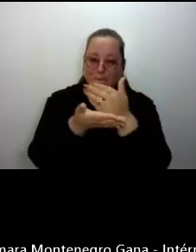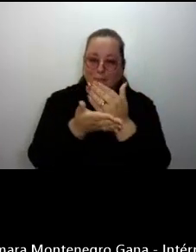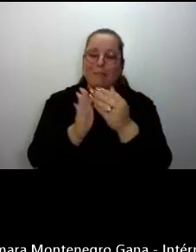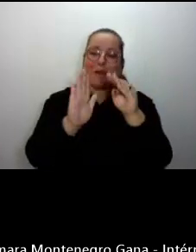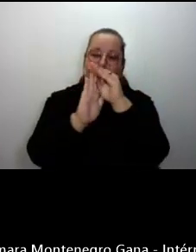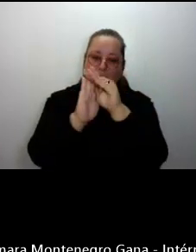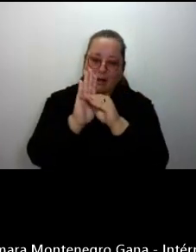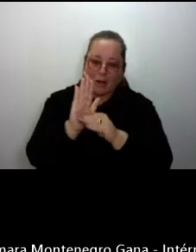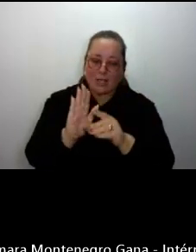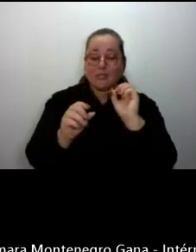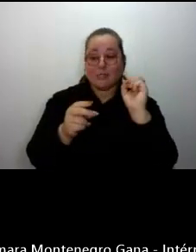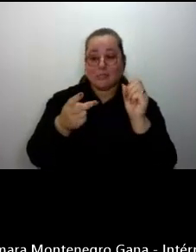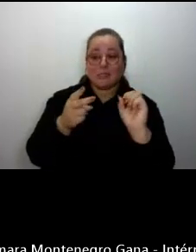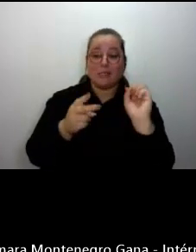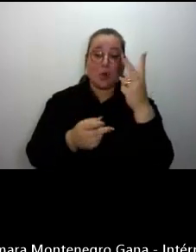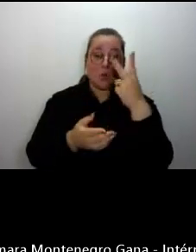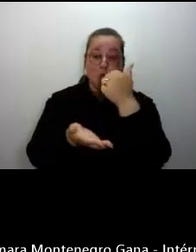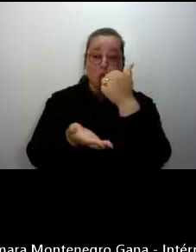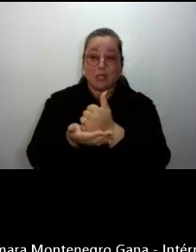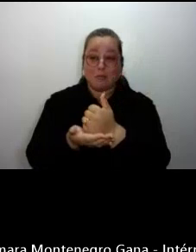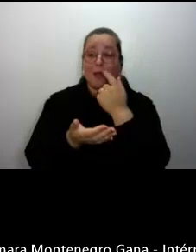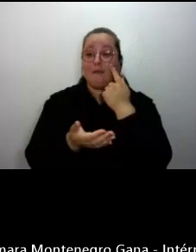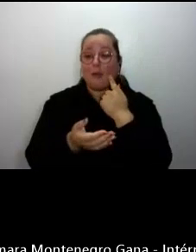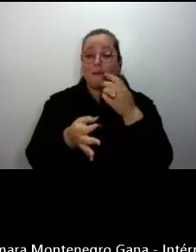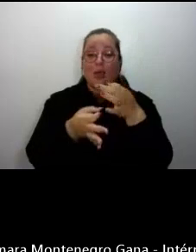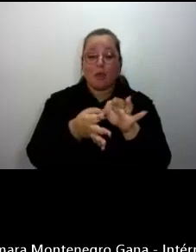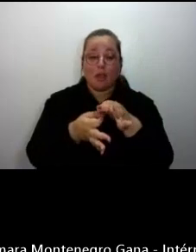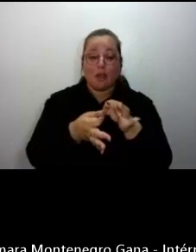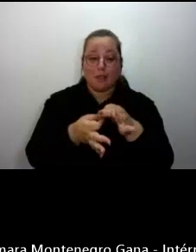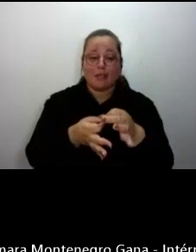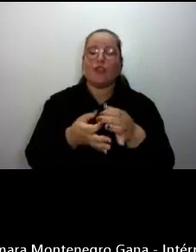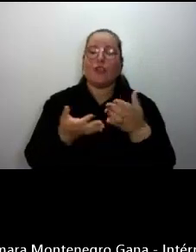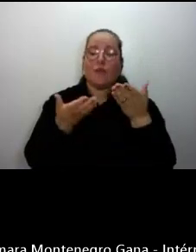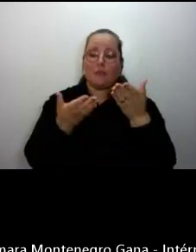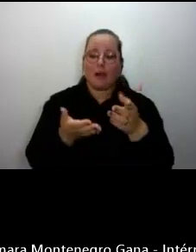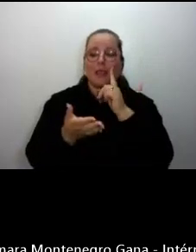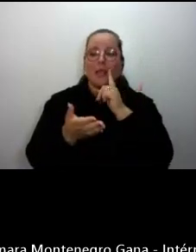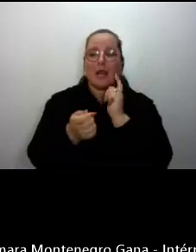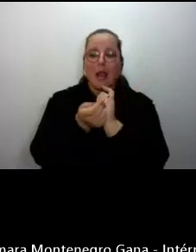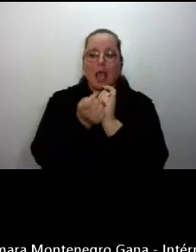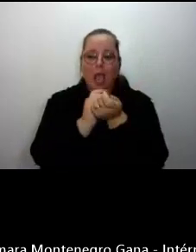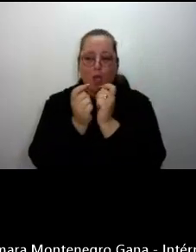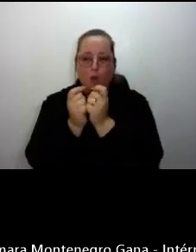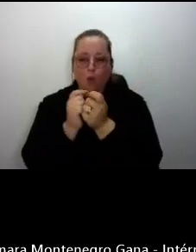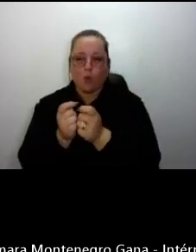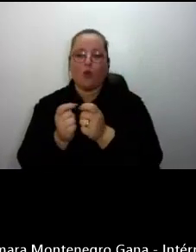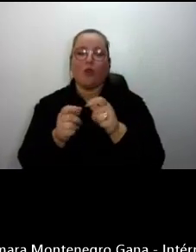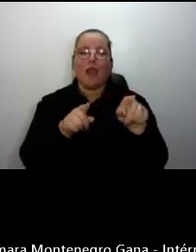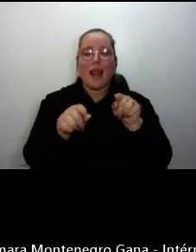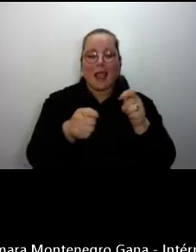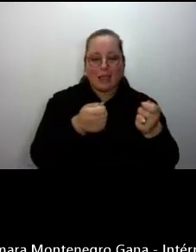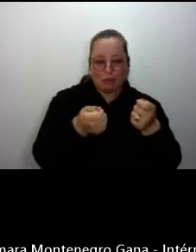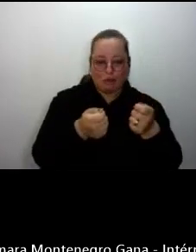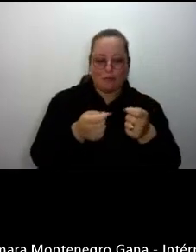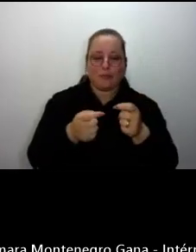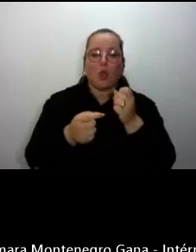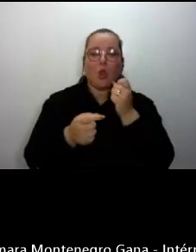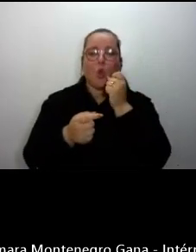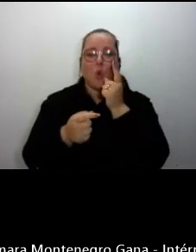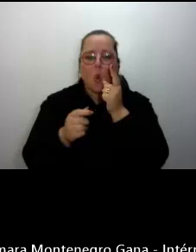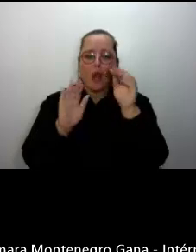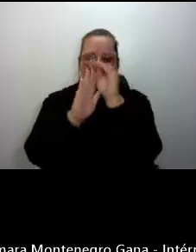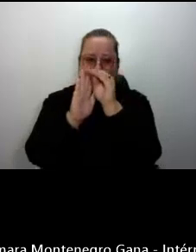segundo semestre vamos a elaborar orientaciones para poder generar estos ajustes en los dispositivos de gestión. ¿Cuáles son los dispositivos